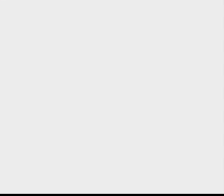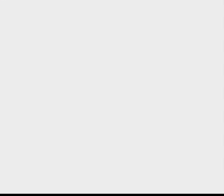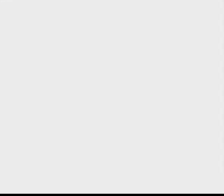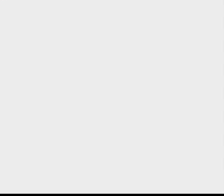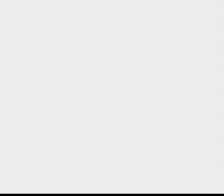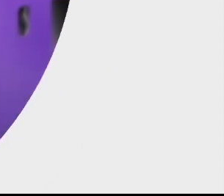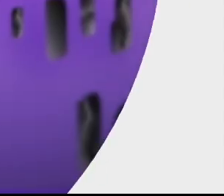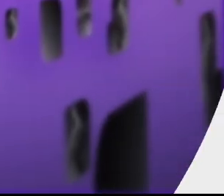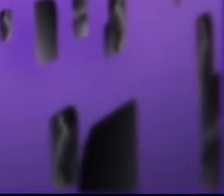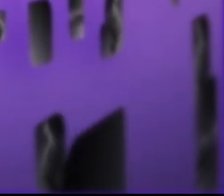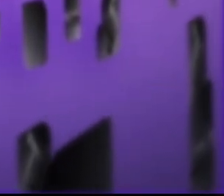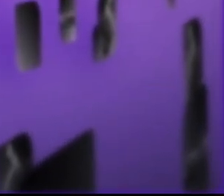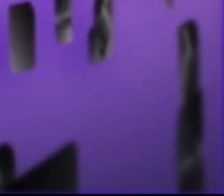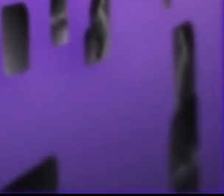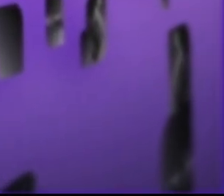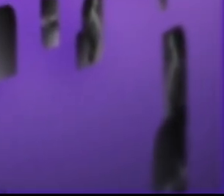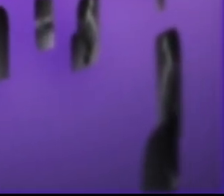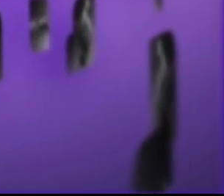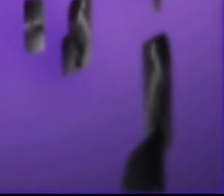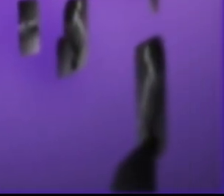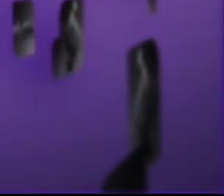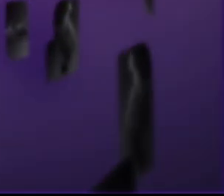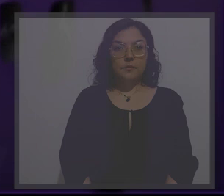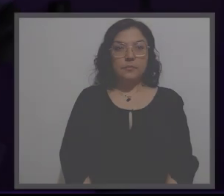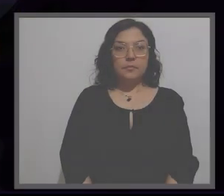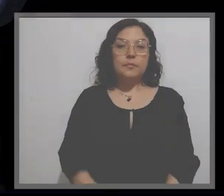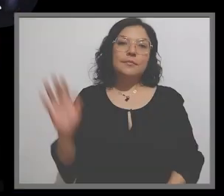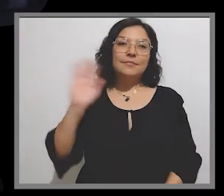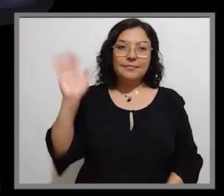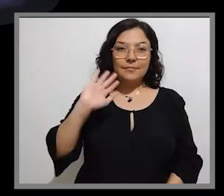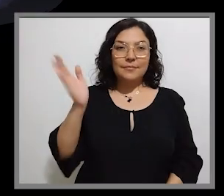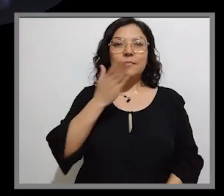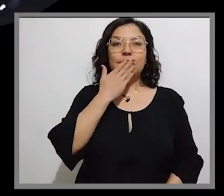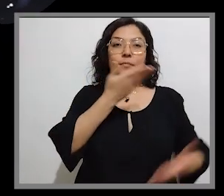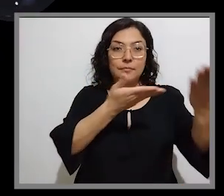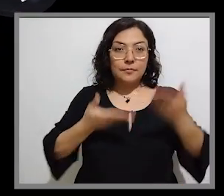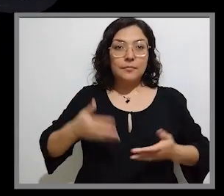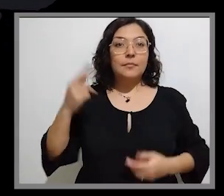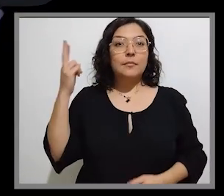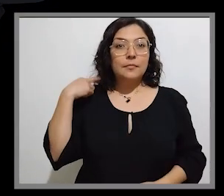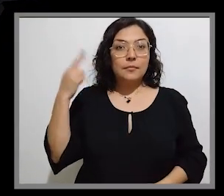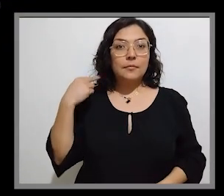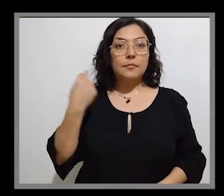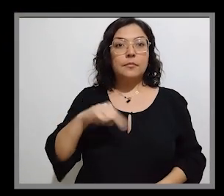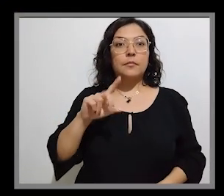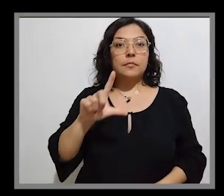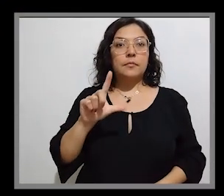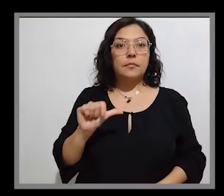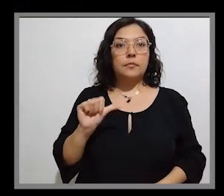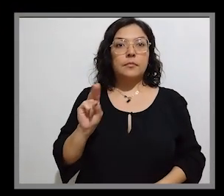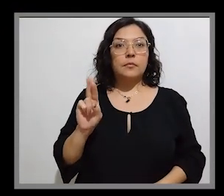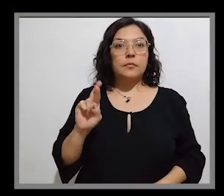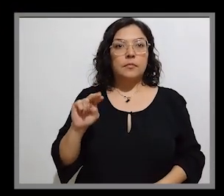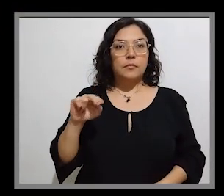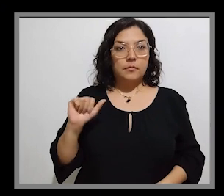Los temas democrático-electorales al alcance de la ciudadanía. Hola, ¿qué tal? Bienvenidos a su programa La Urna,